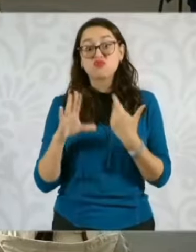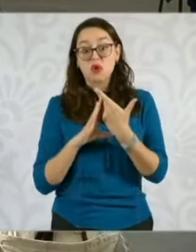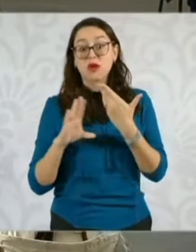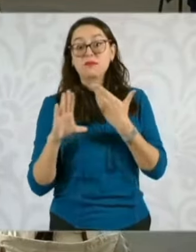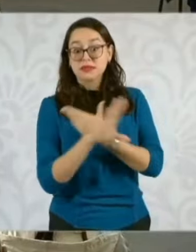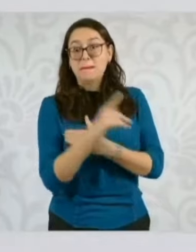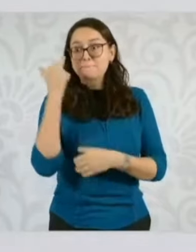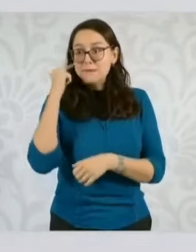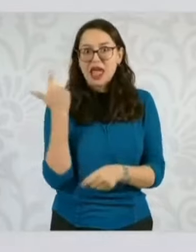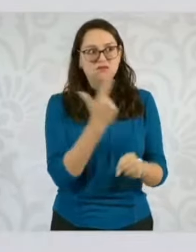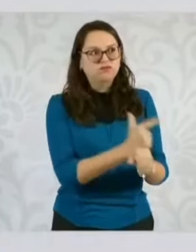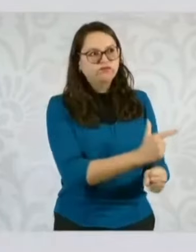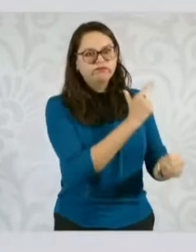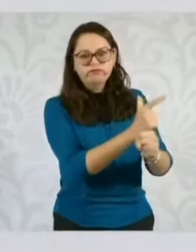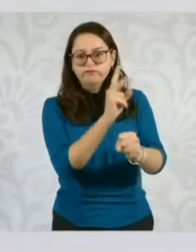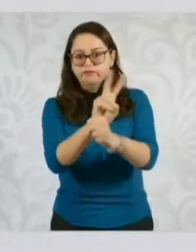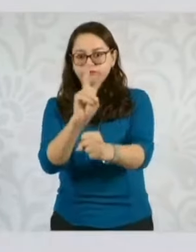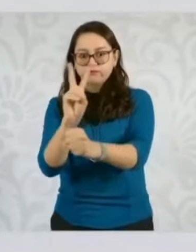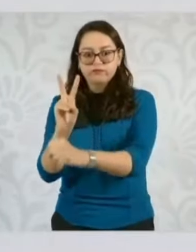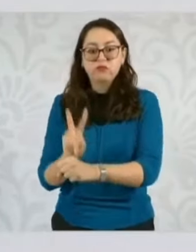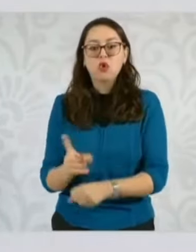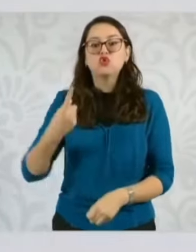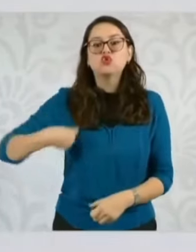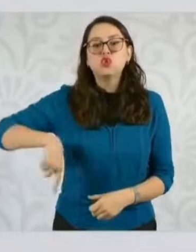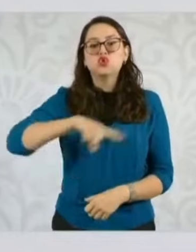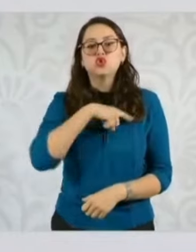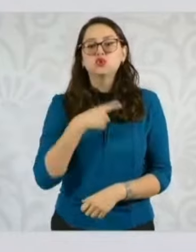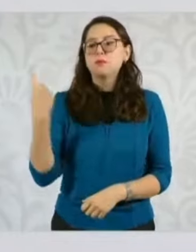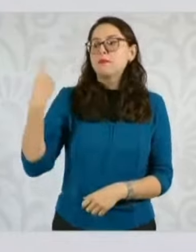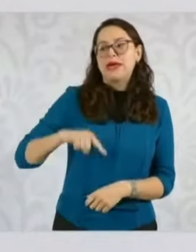Porque nosotros tenemos un mandato popular,